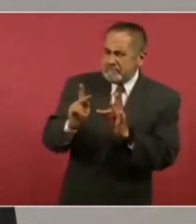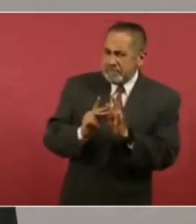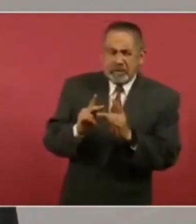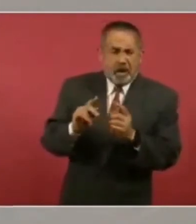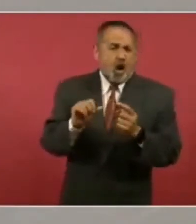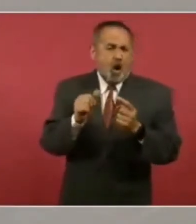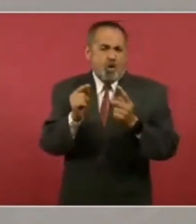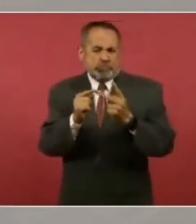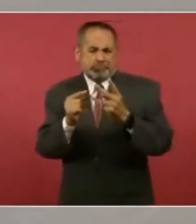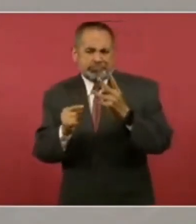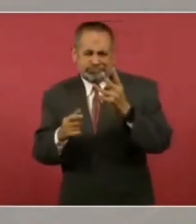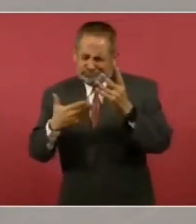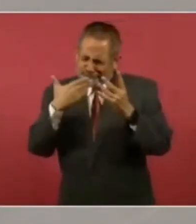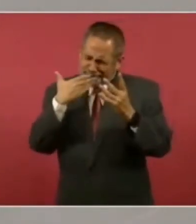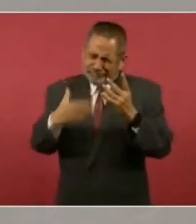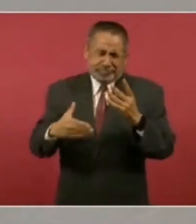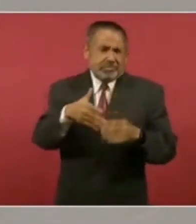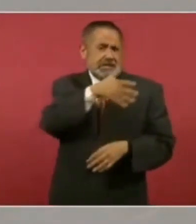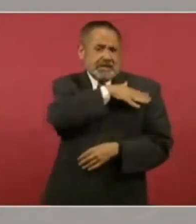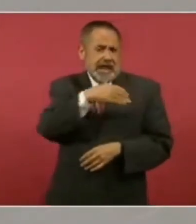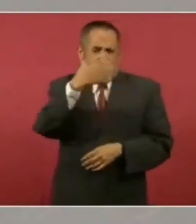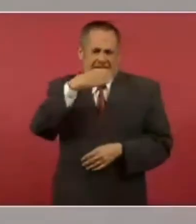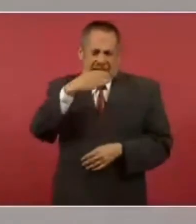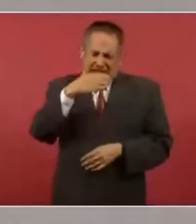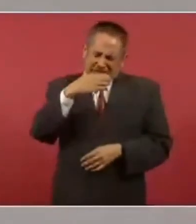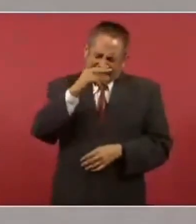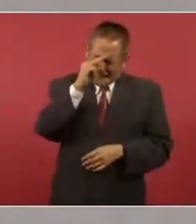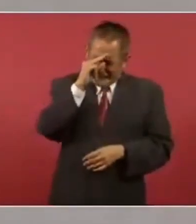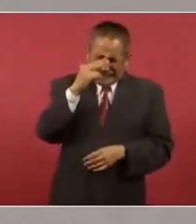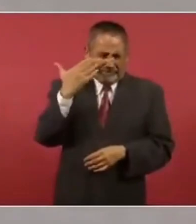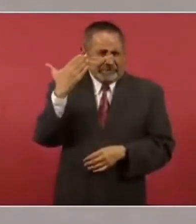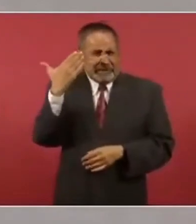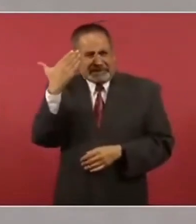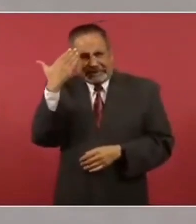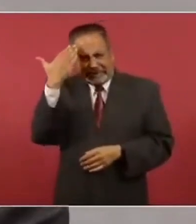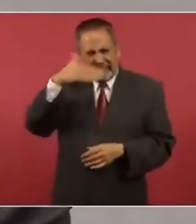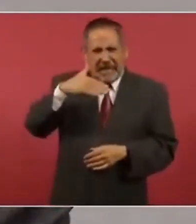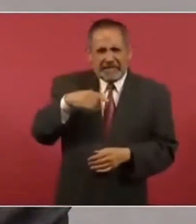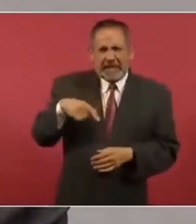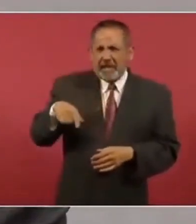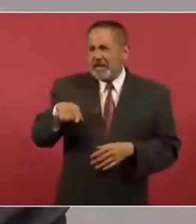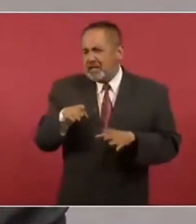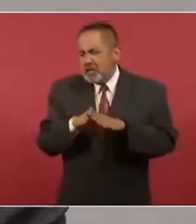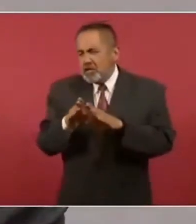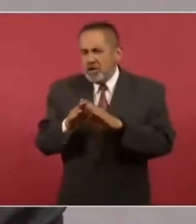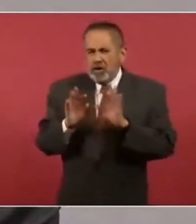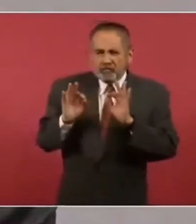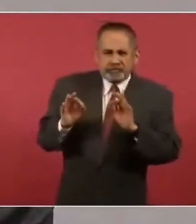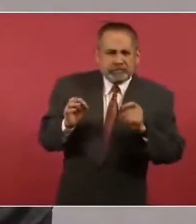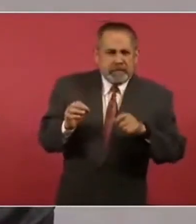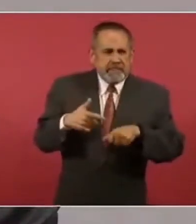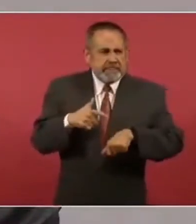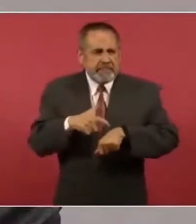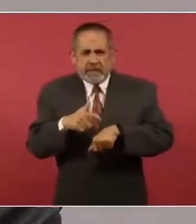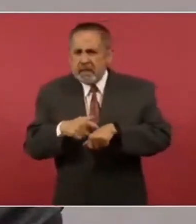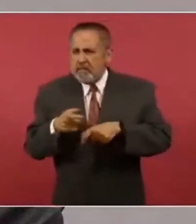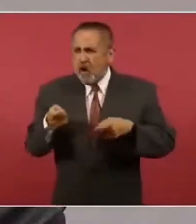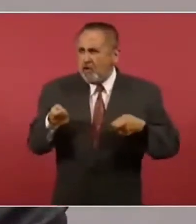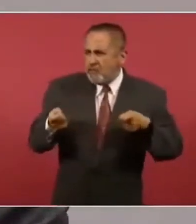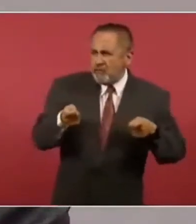virtudes, el general Cárdenas supo manejar con precisión los tiempos.